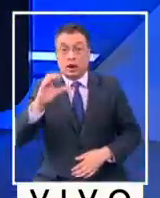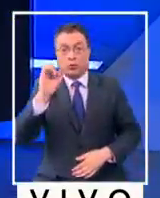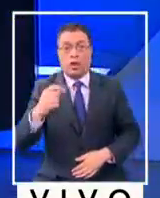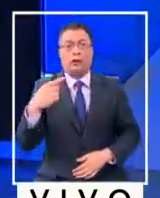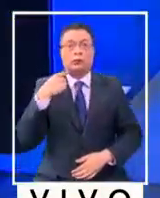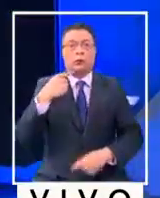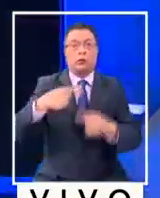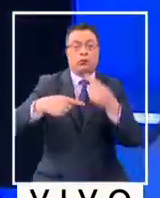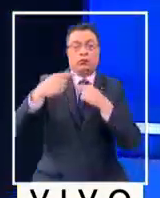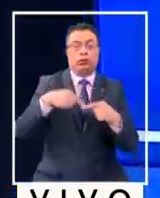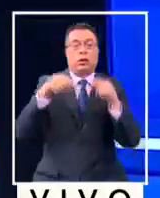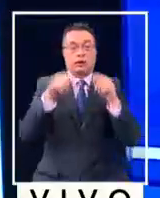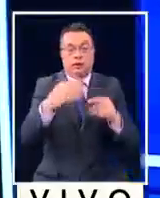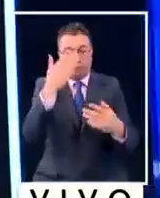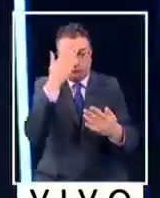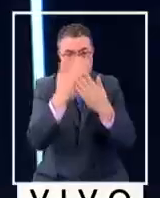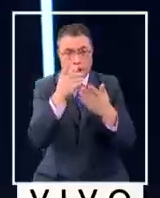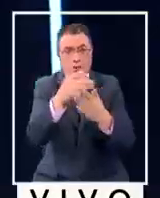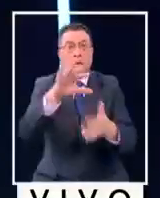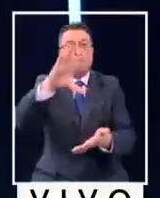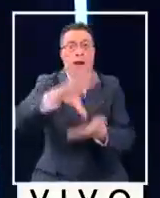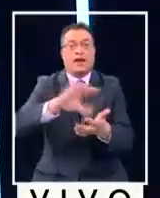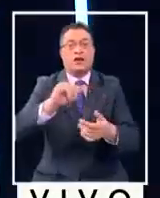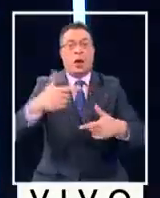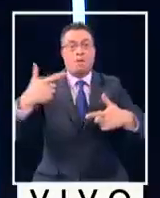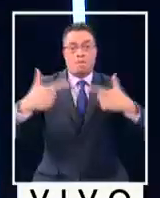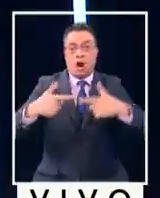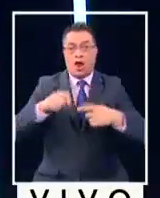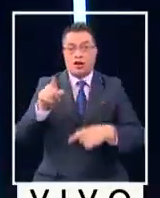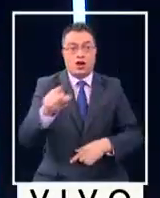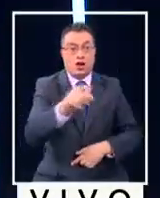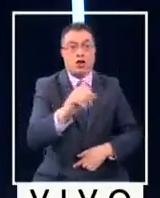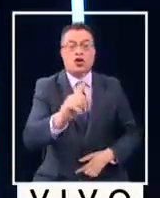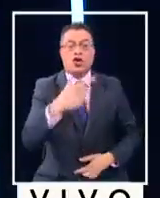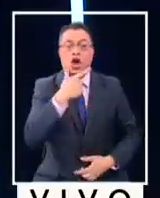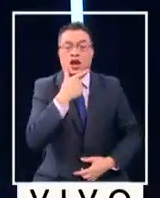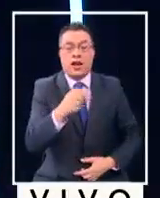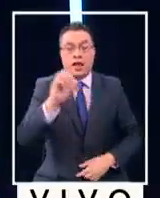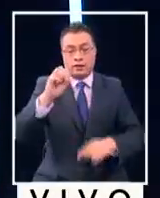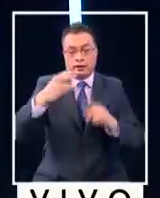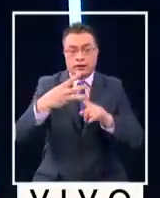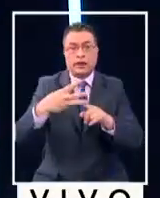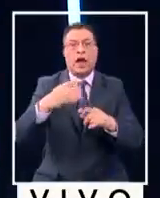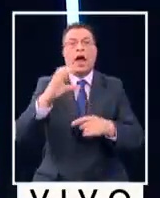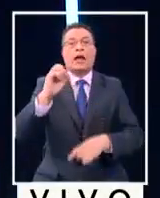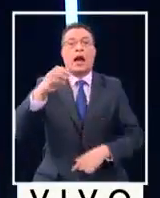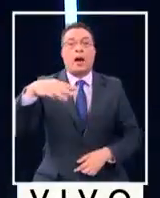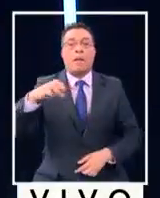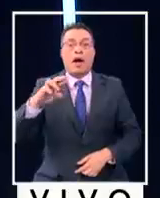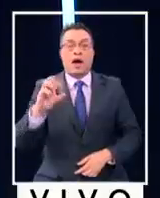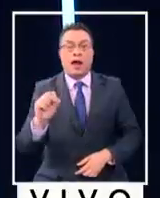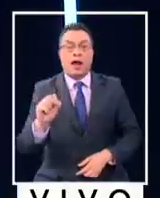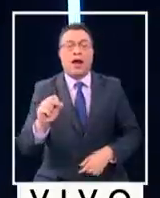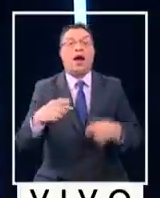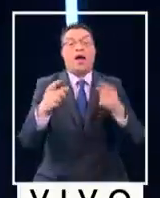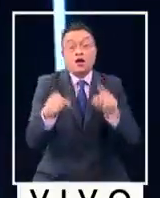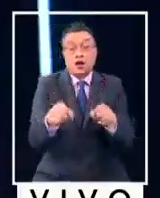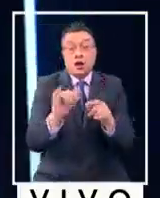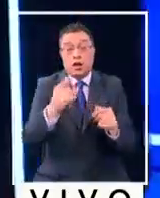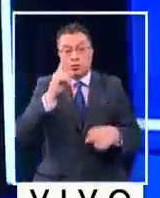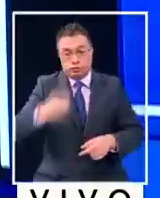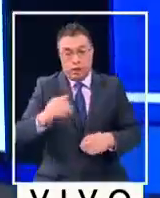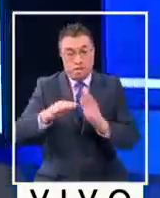propio destino frente a un país y una clase política que no quieren una tercera cámara, sino que las decisiones que adopten